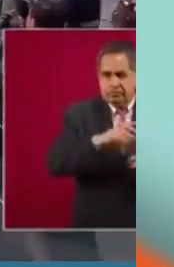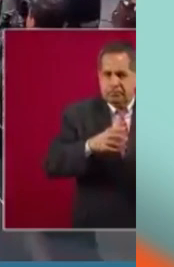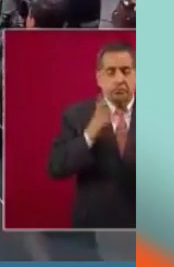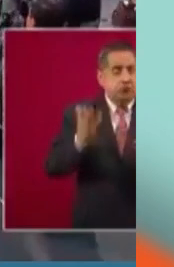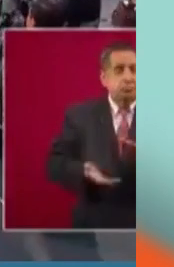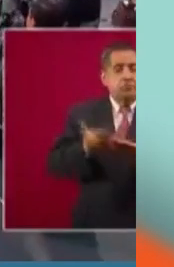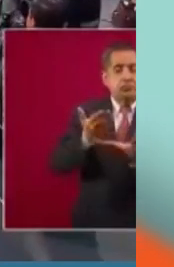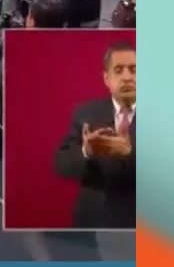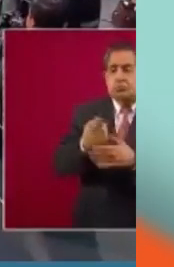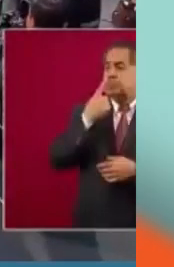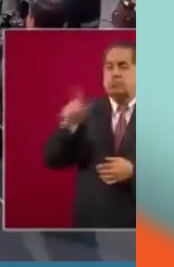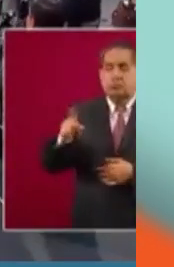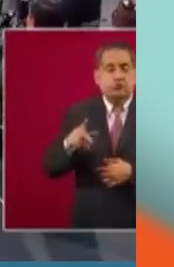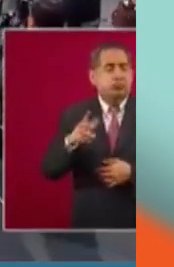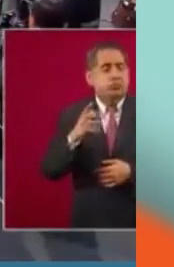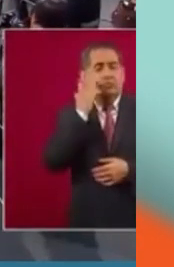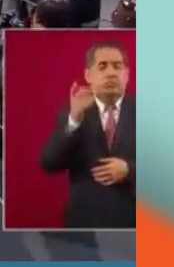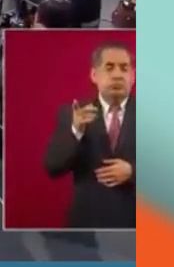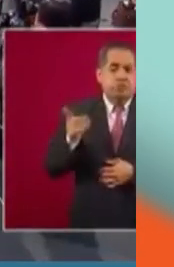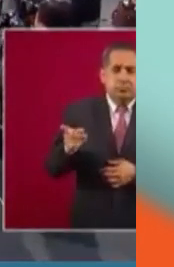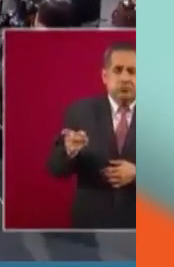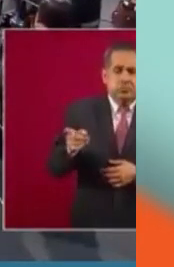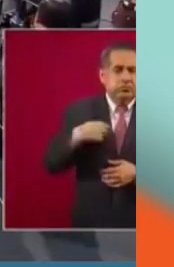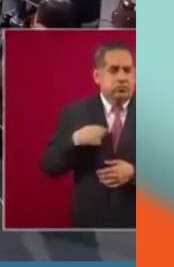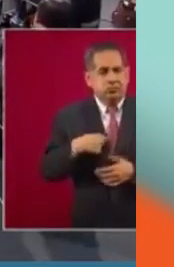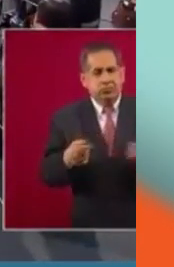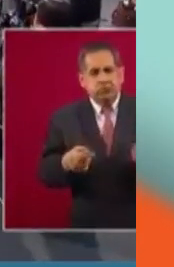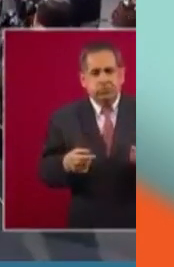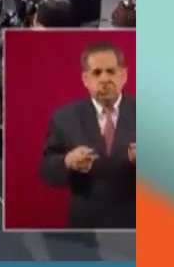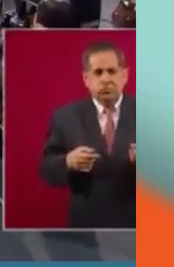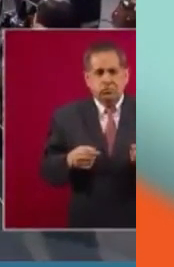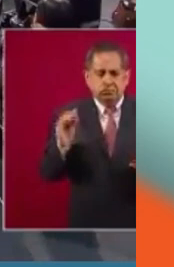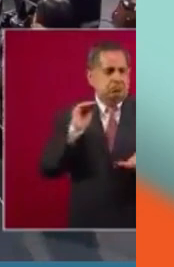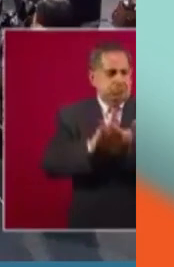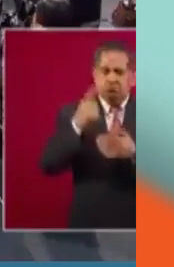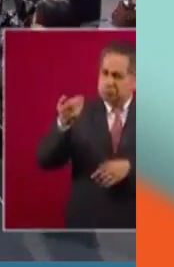Ya presentaron una denuncia porque quieren que yo me ponga